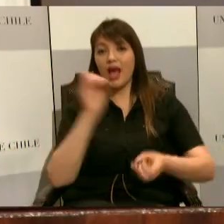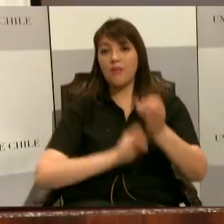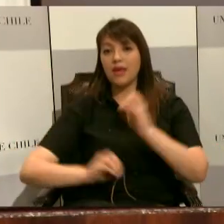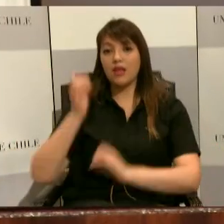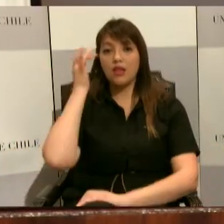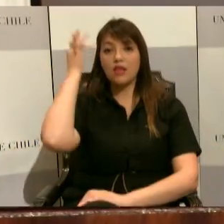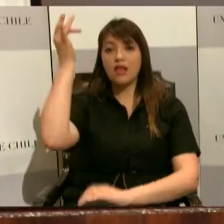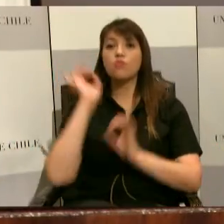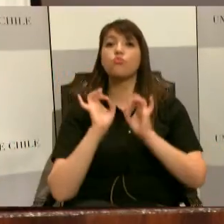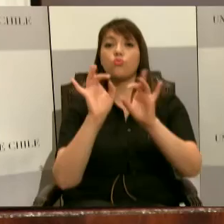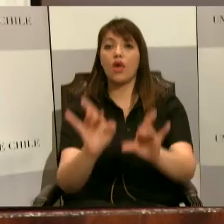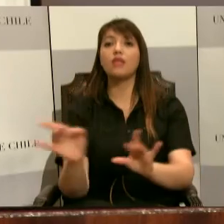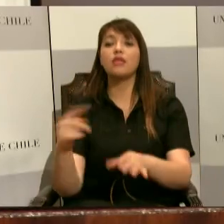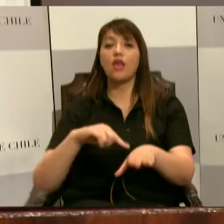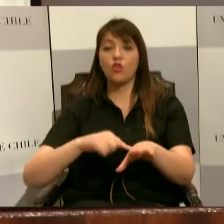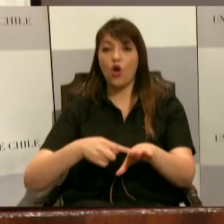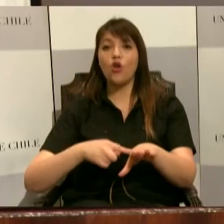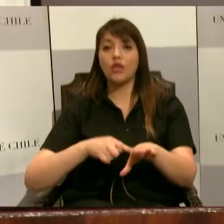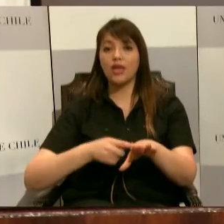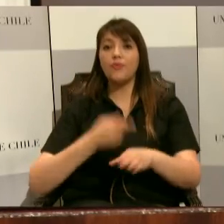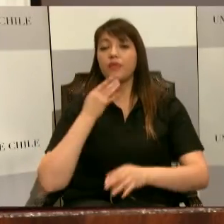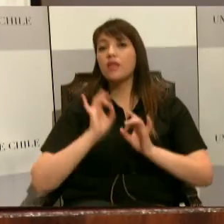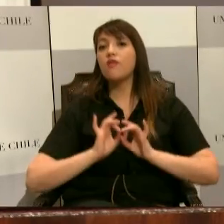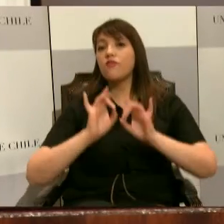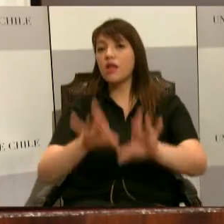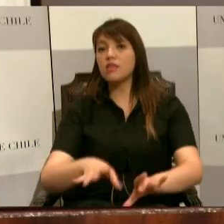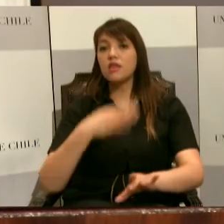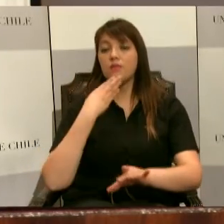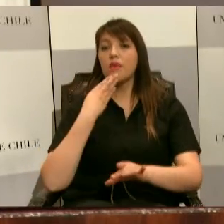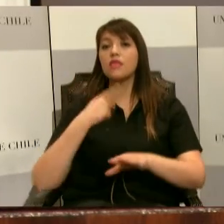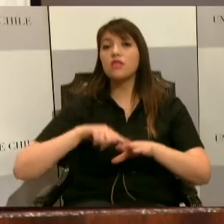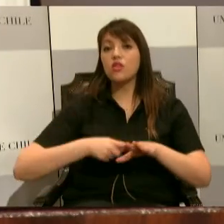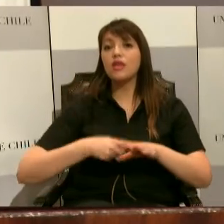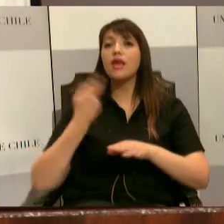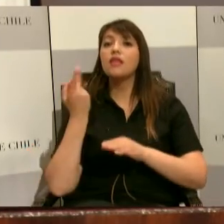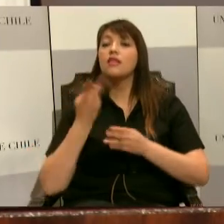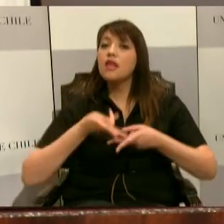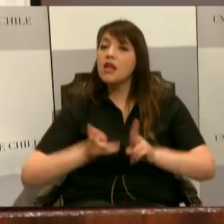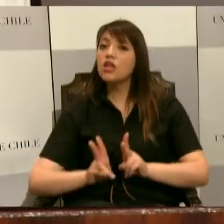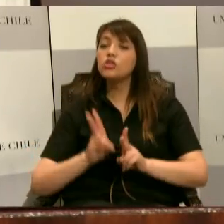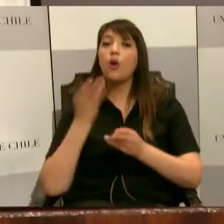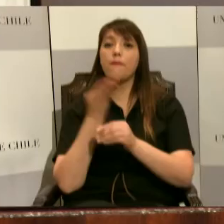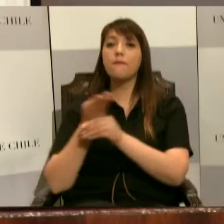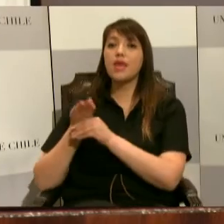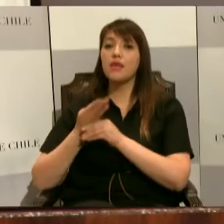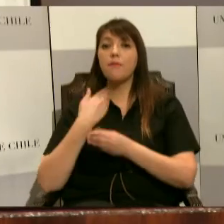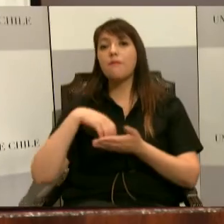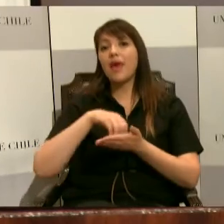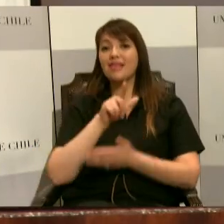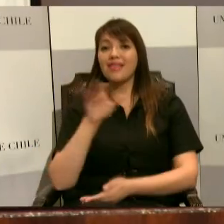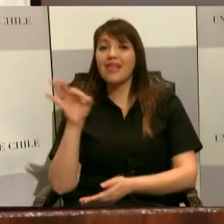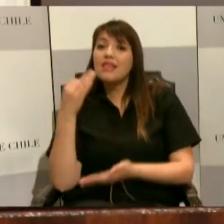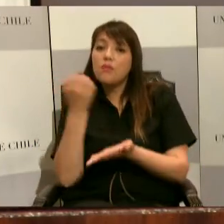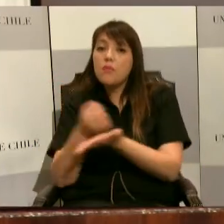y transferencia tecnológica. Este empeño se refleja en la transferencia de 23 tecnologías a través de la licencia de derecho, la solicitud de más de 70 patentes y